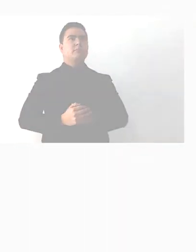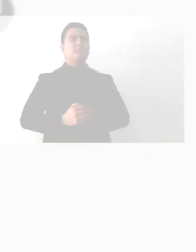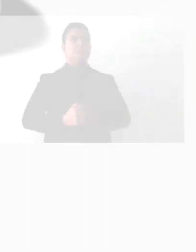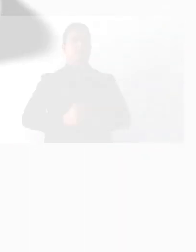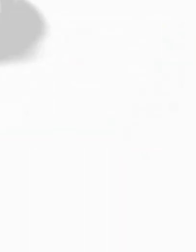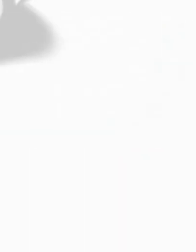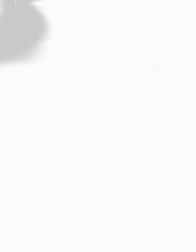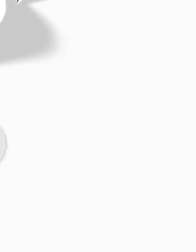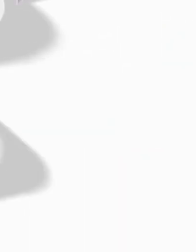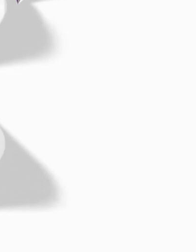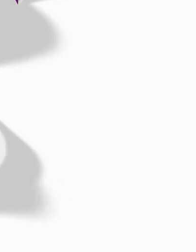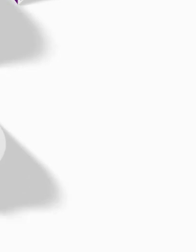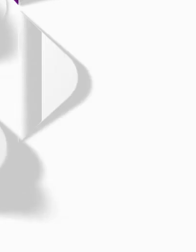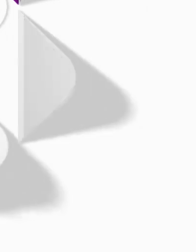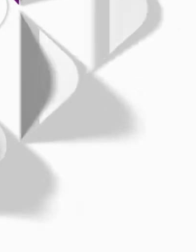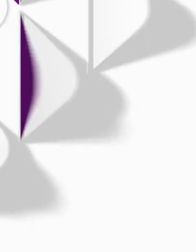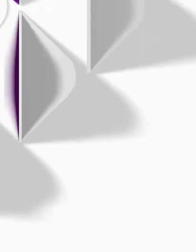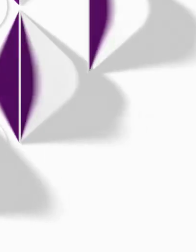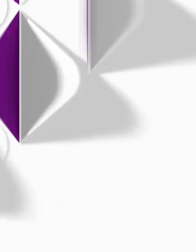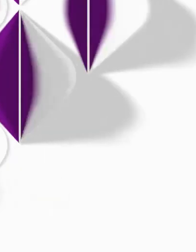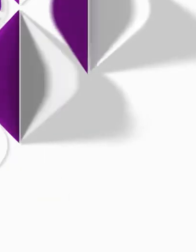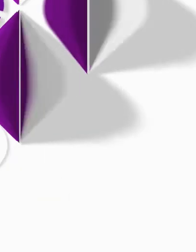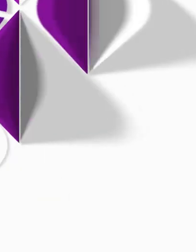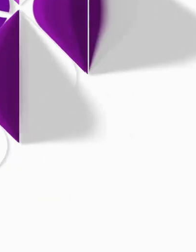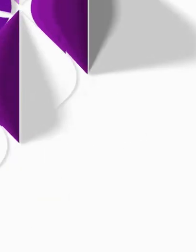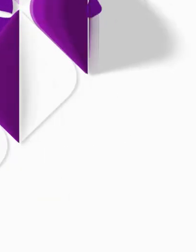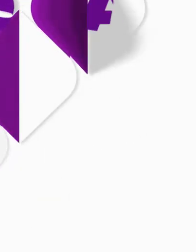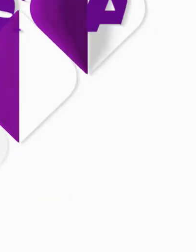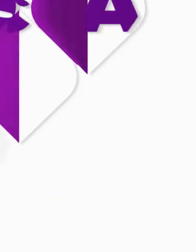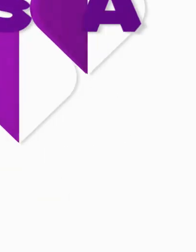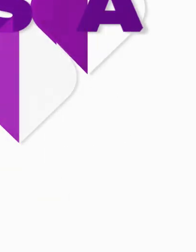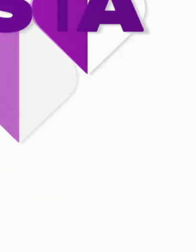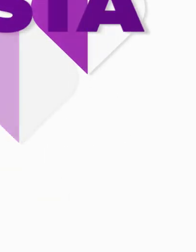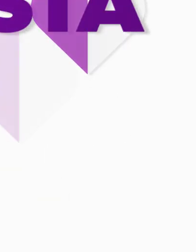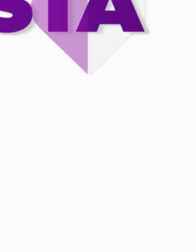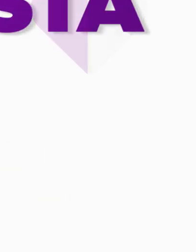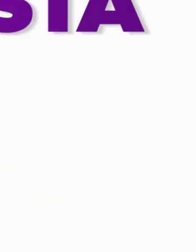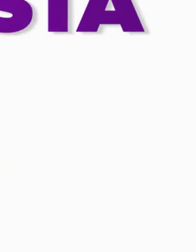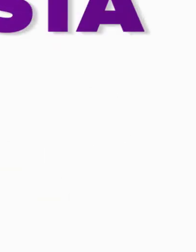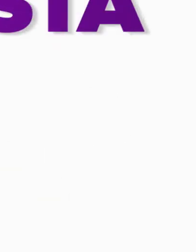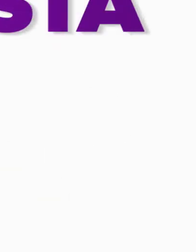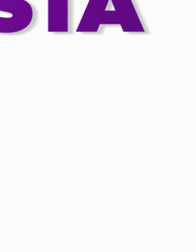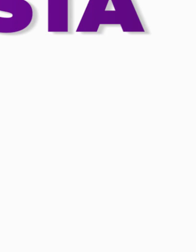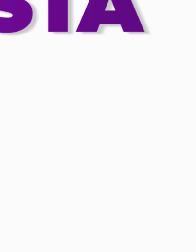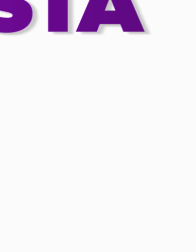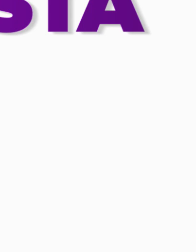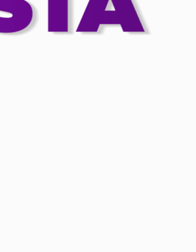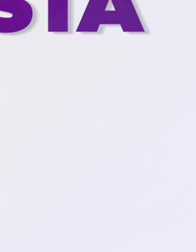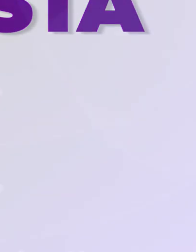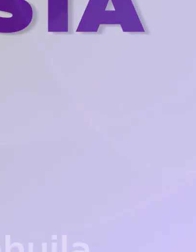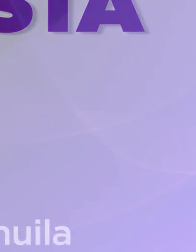democrática de Coahuila y de México en comunicación directa con usted. La entrevista.